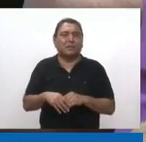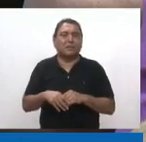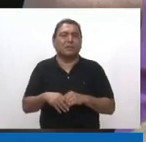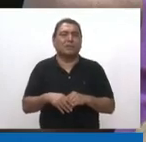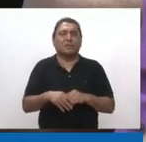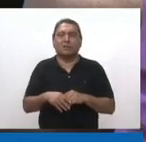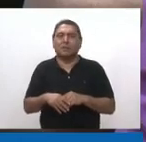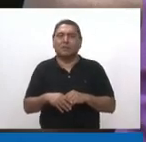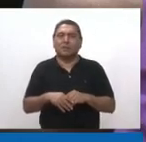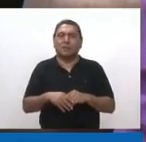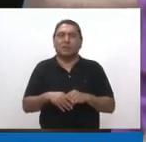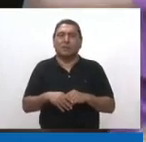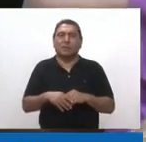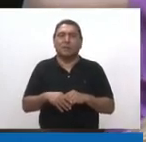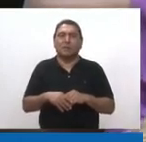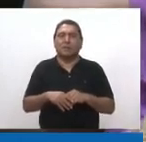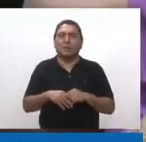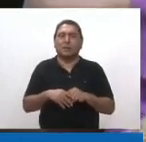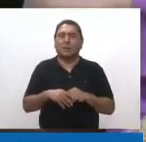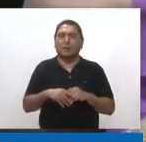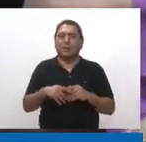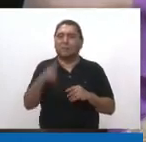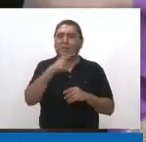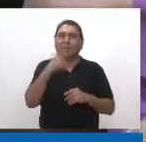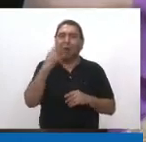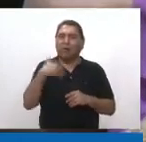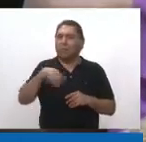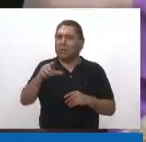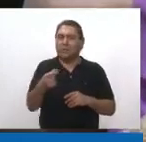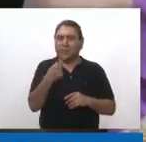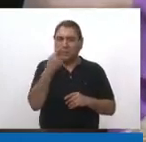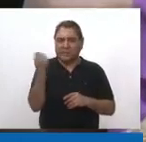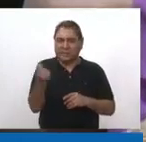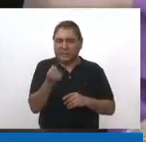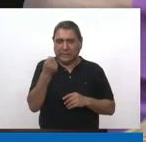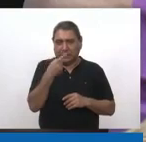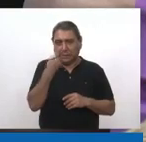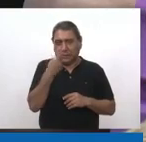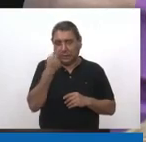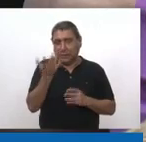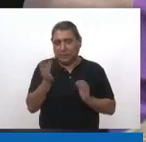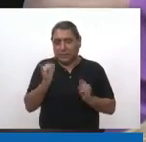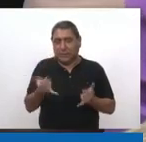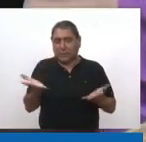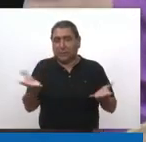quiero ir a una cosa que me parece mucho más interesante y que es que